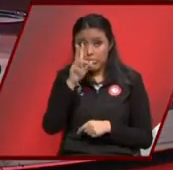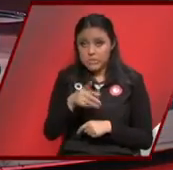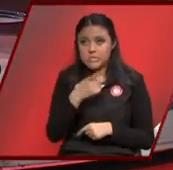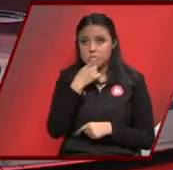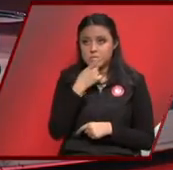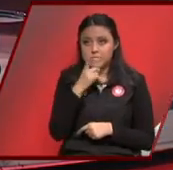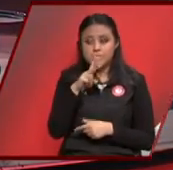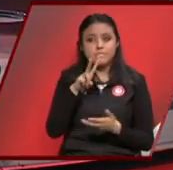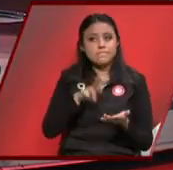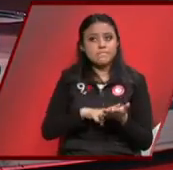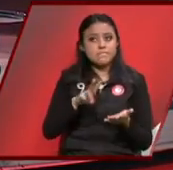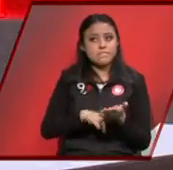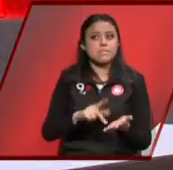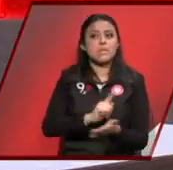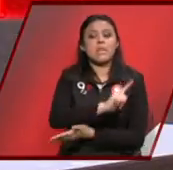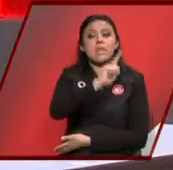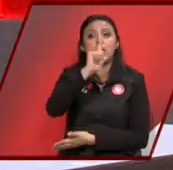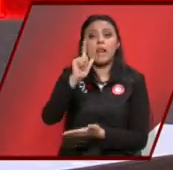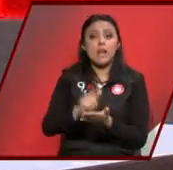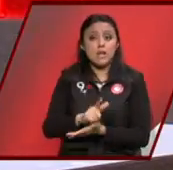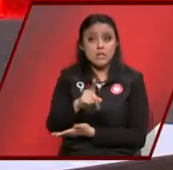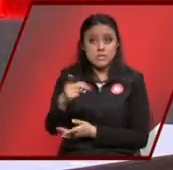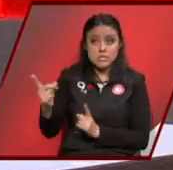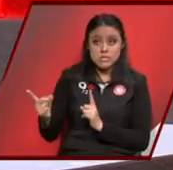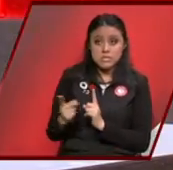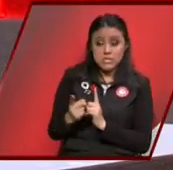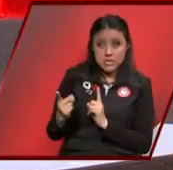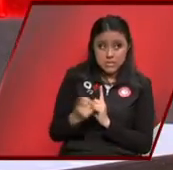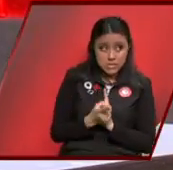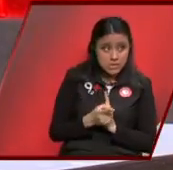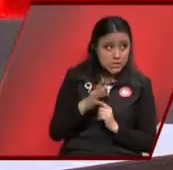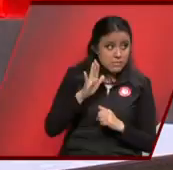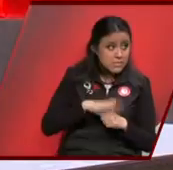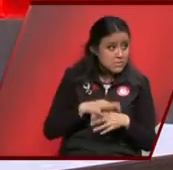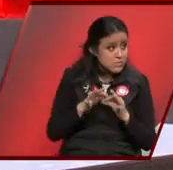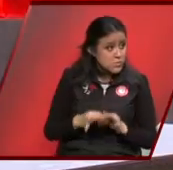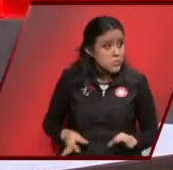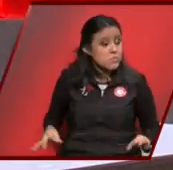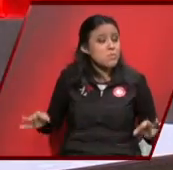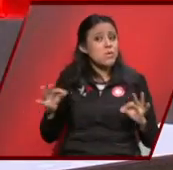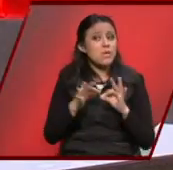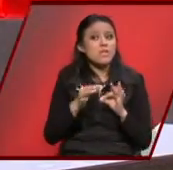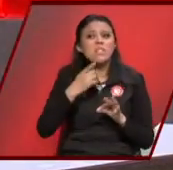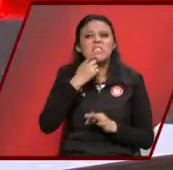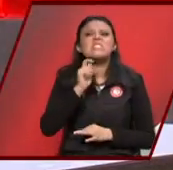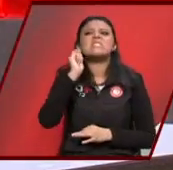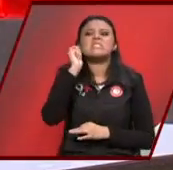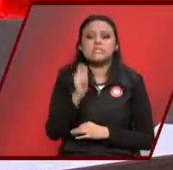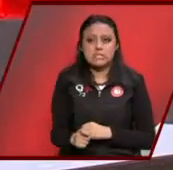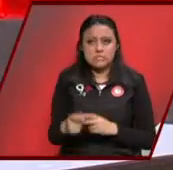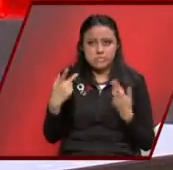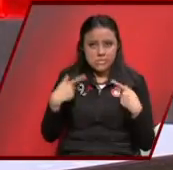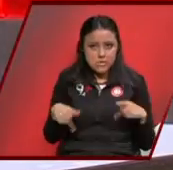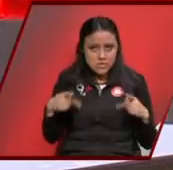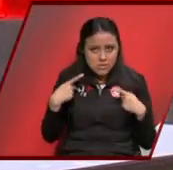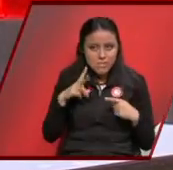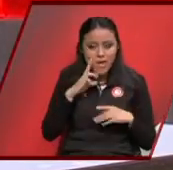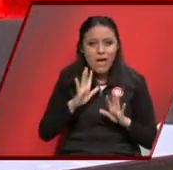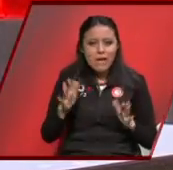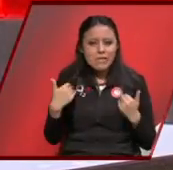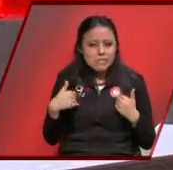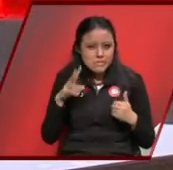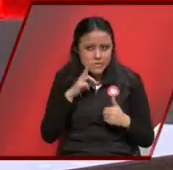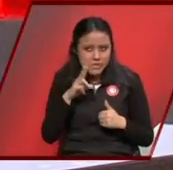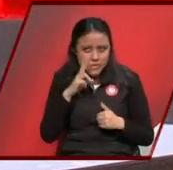asegurar es que vas a hacer valer la ley. Y si están cercanos a ti, todavía más contundente el mensaje. Quiere decir que la gente lo va midiendo